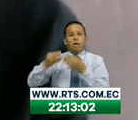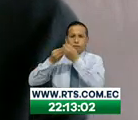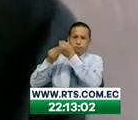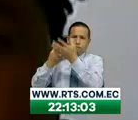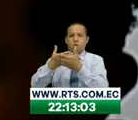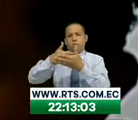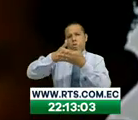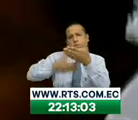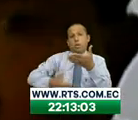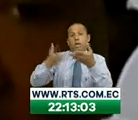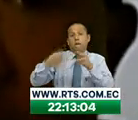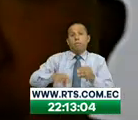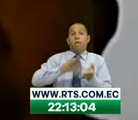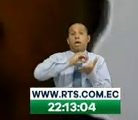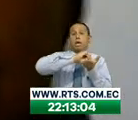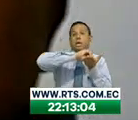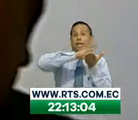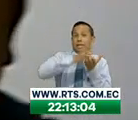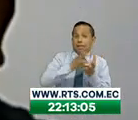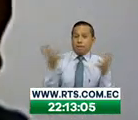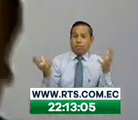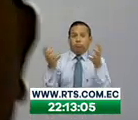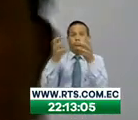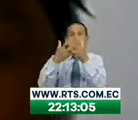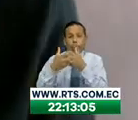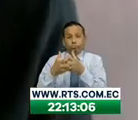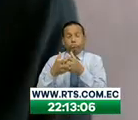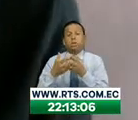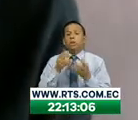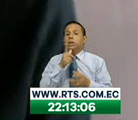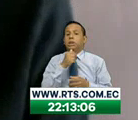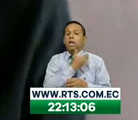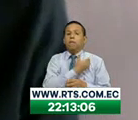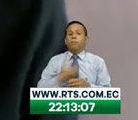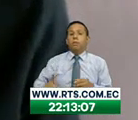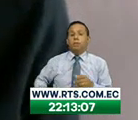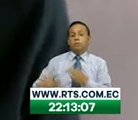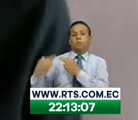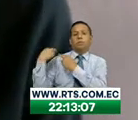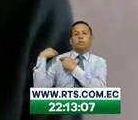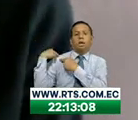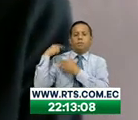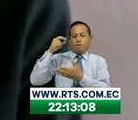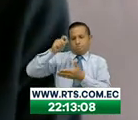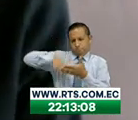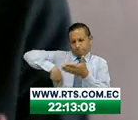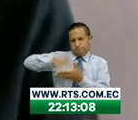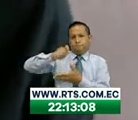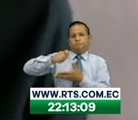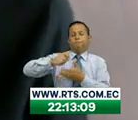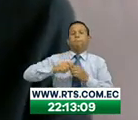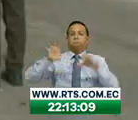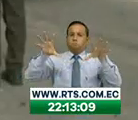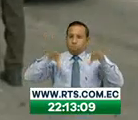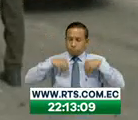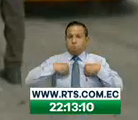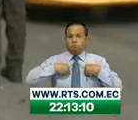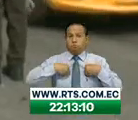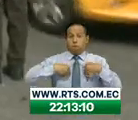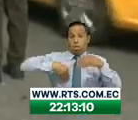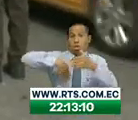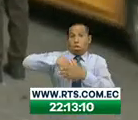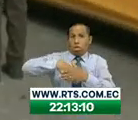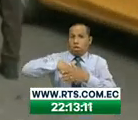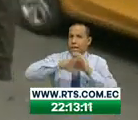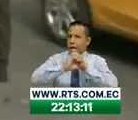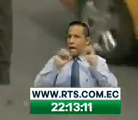la Asamblea Nacional. Pero el que califica esta cuestión siempre será el presidente de la República y no tiene ninguna limitación. Con la